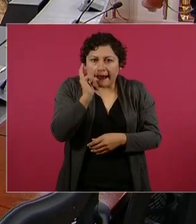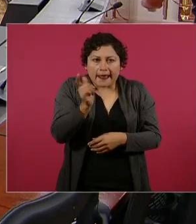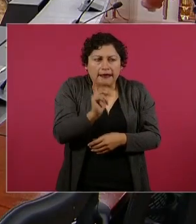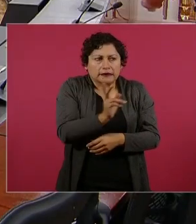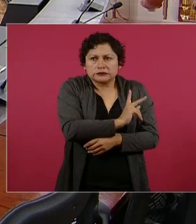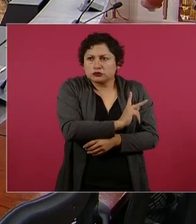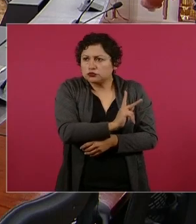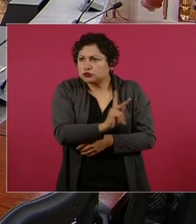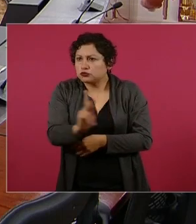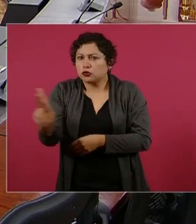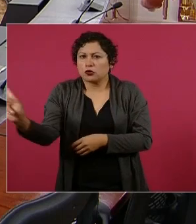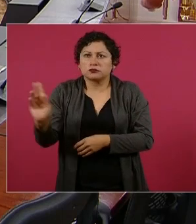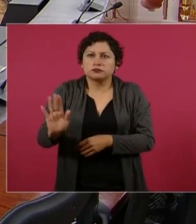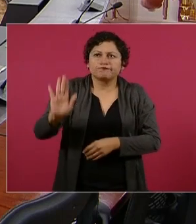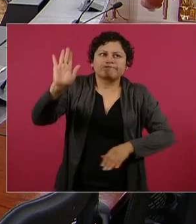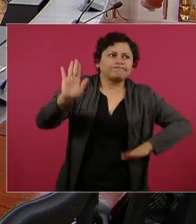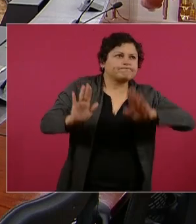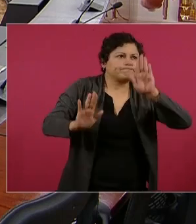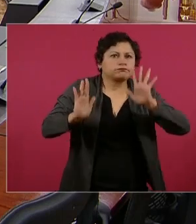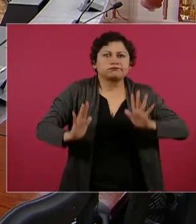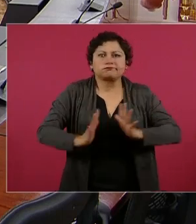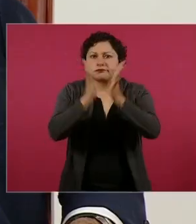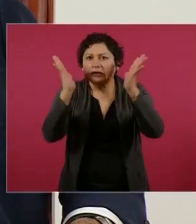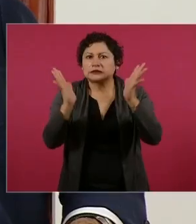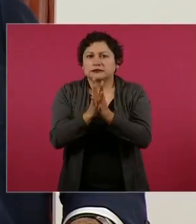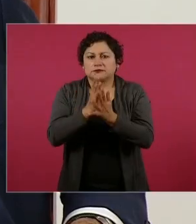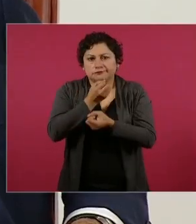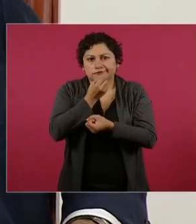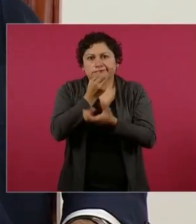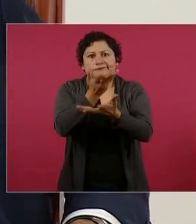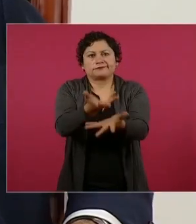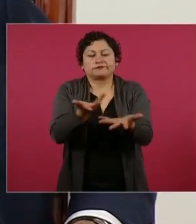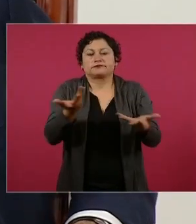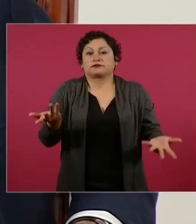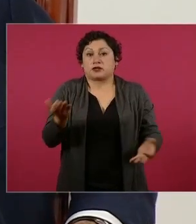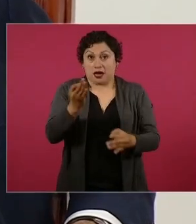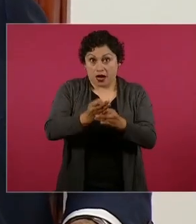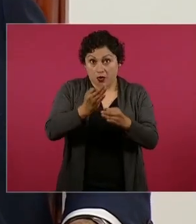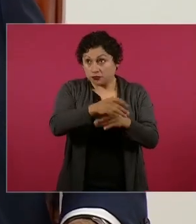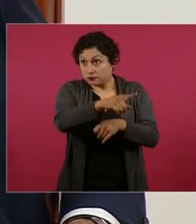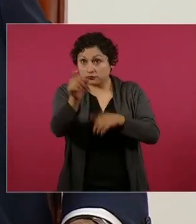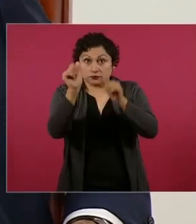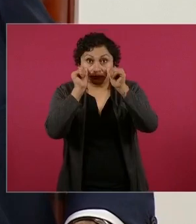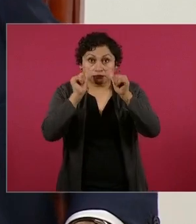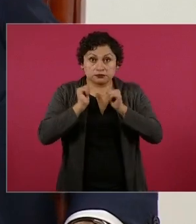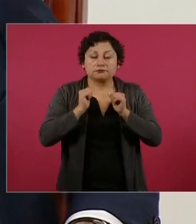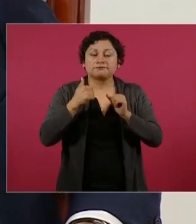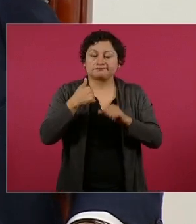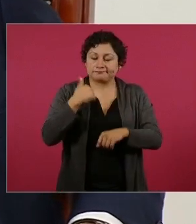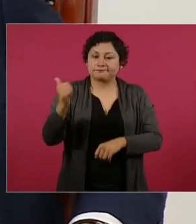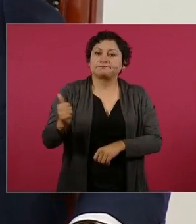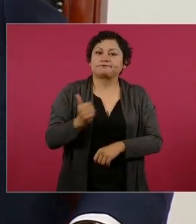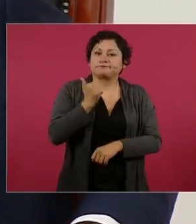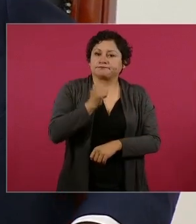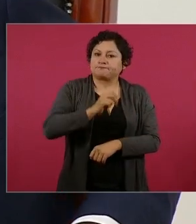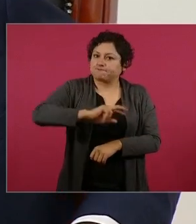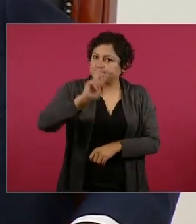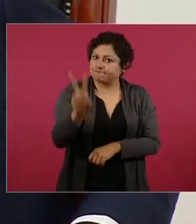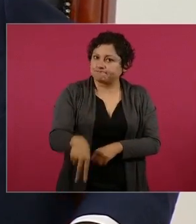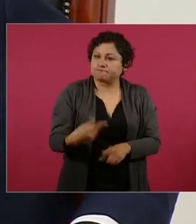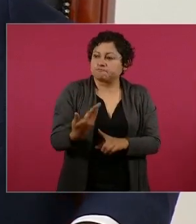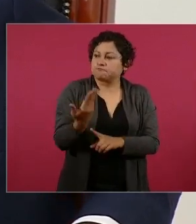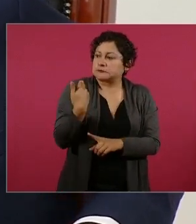todos participen. Y aprovecho porque nos están escuchando. Resulta que me enteré últimamente, me